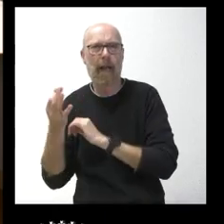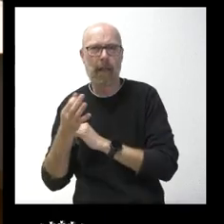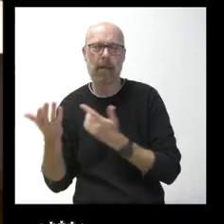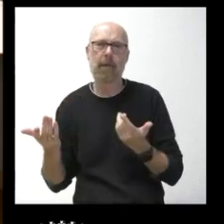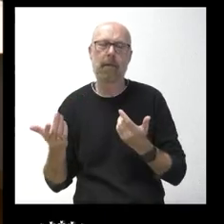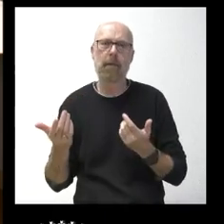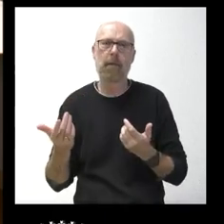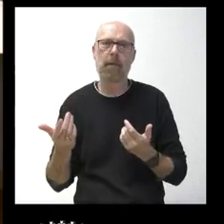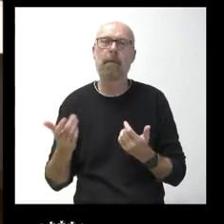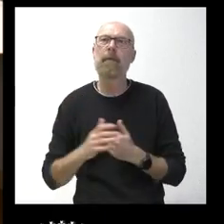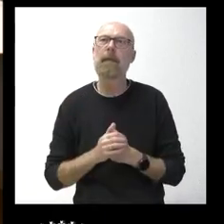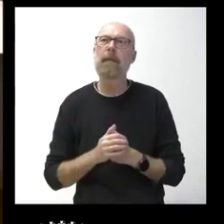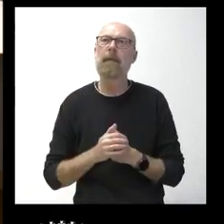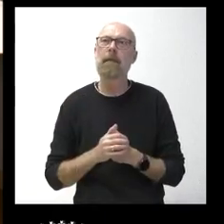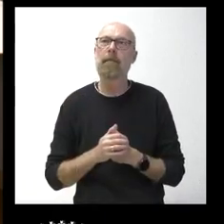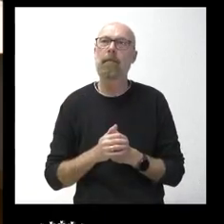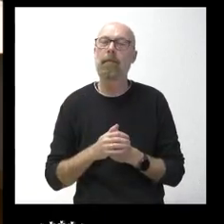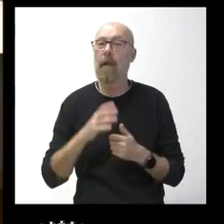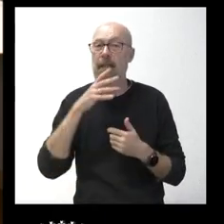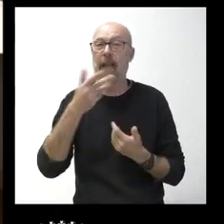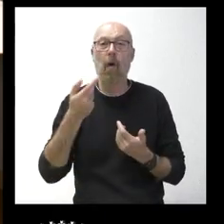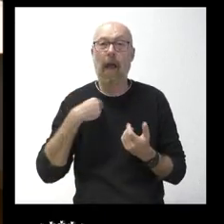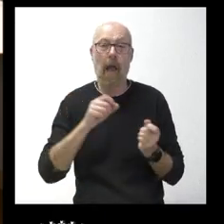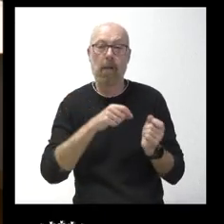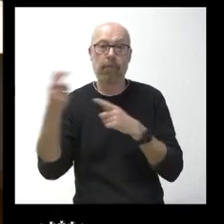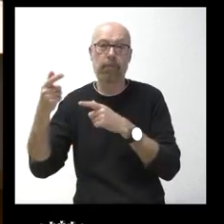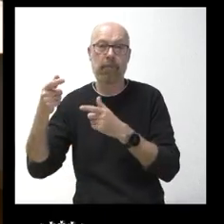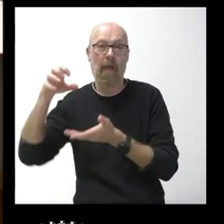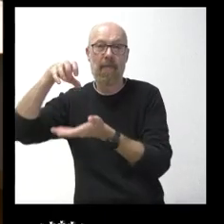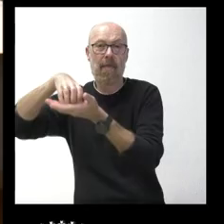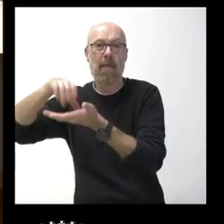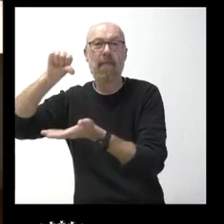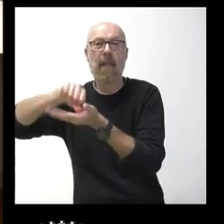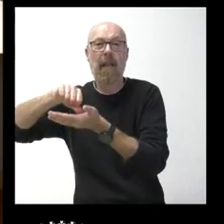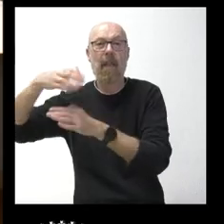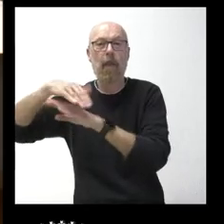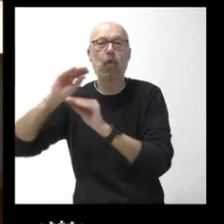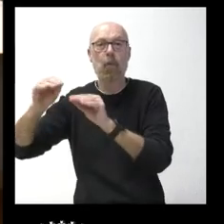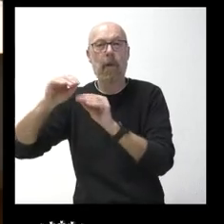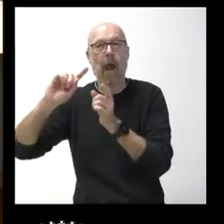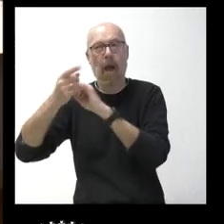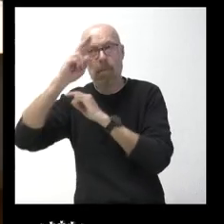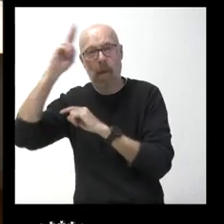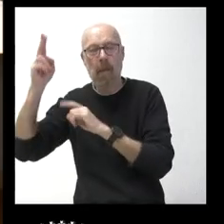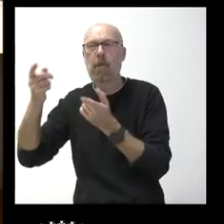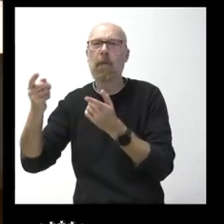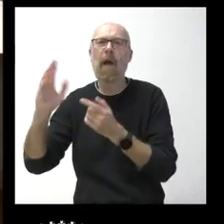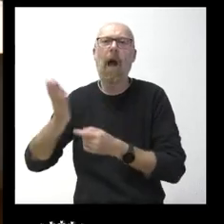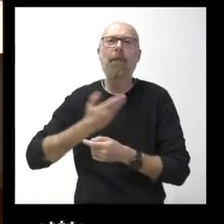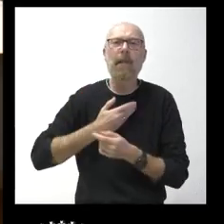León si ahora no está con el domicilio en Castilla León no va a tener ningún eo no sé nos puede detallar un poquito Cómo consiste